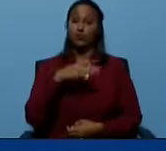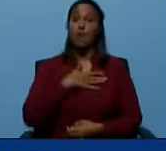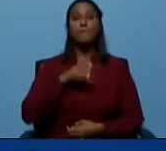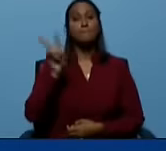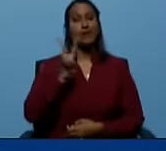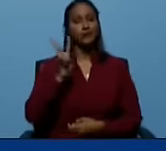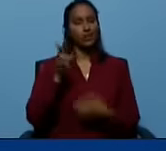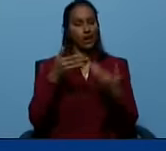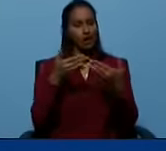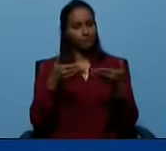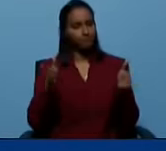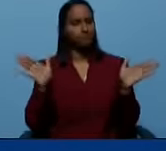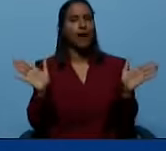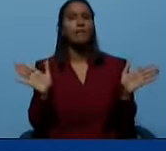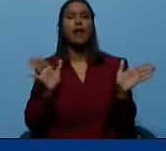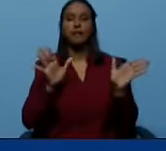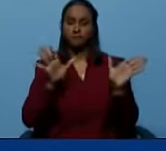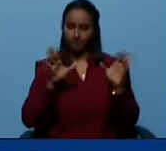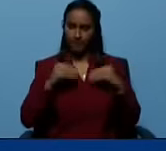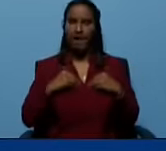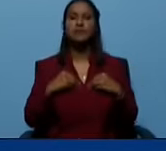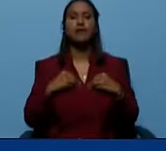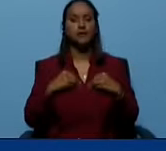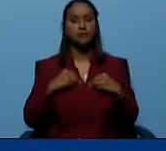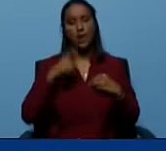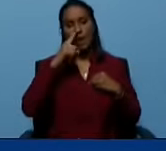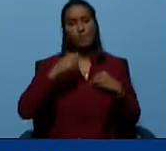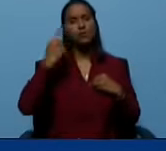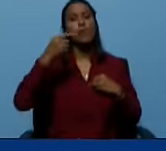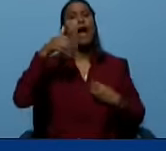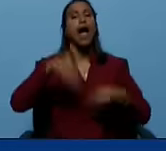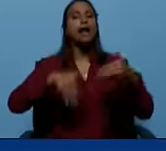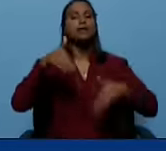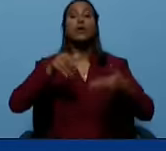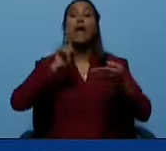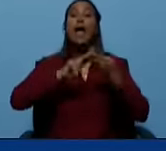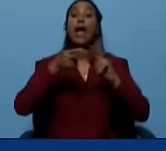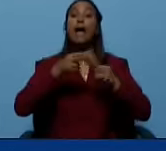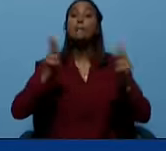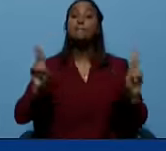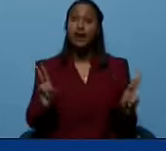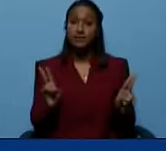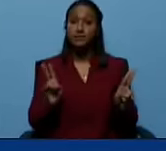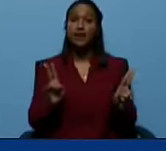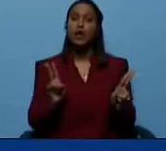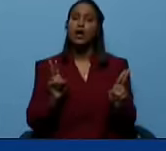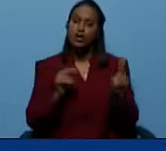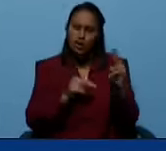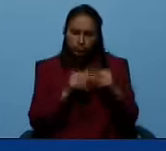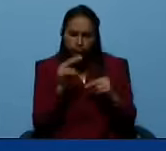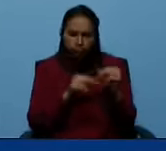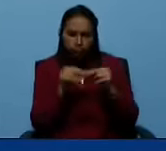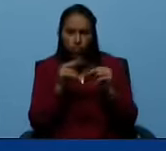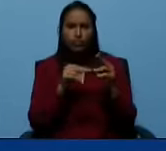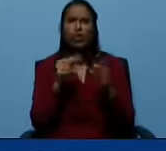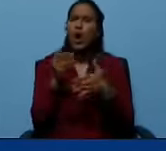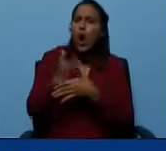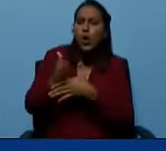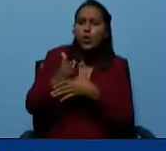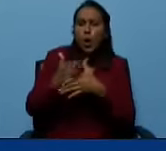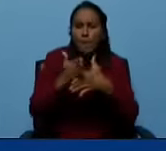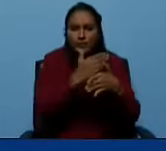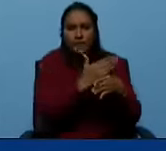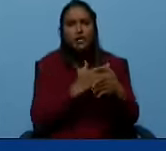puertas para ir a elecciones en paz el próximo año y reconstruir la convivencia democrática y la